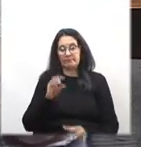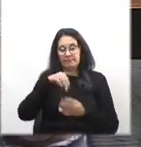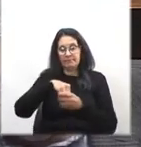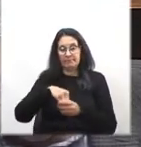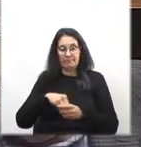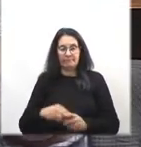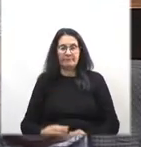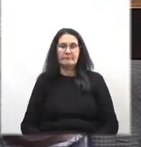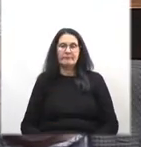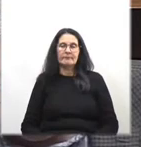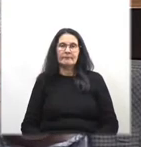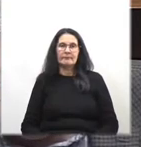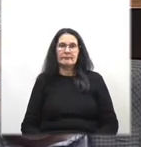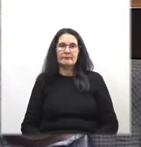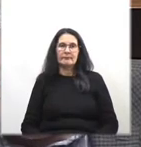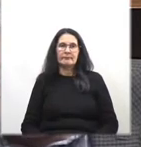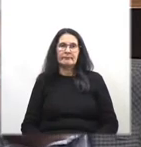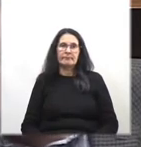política.